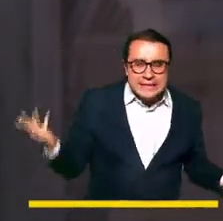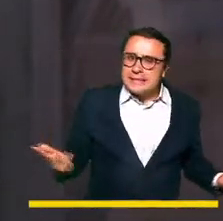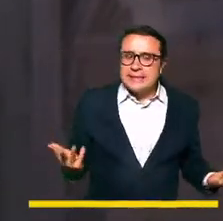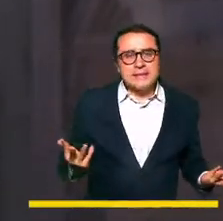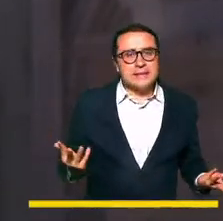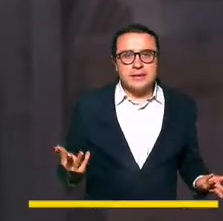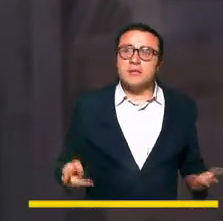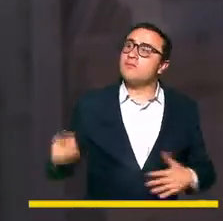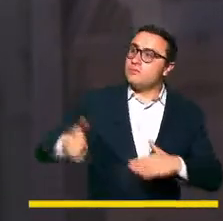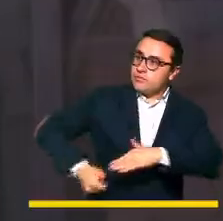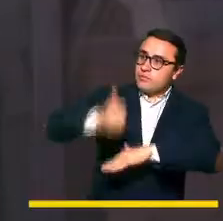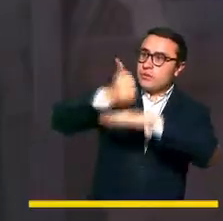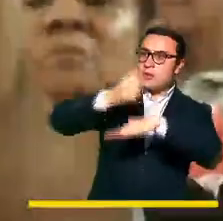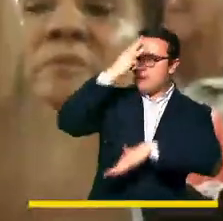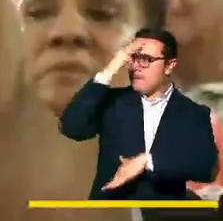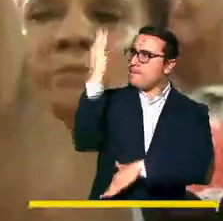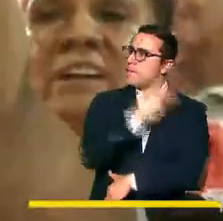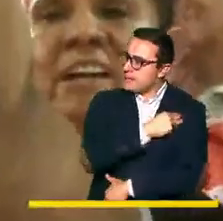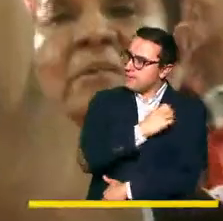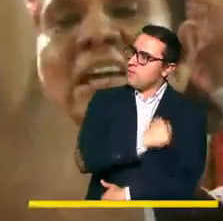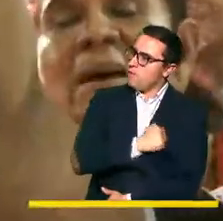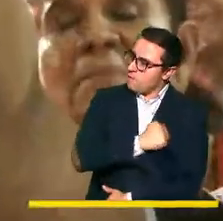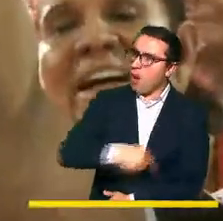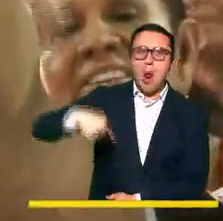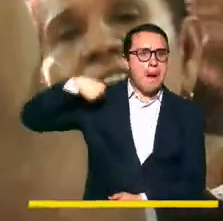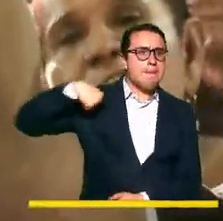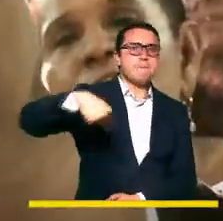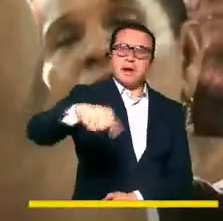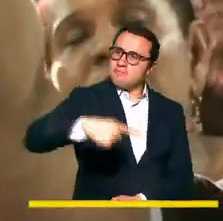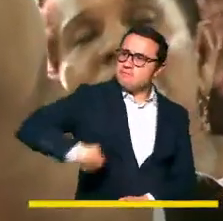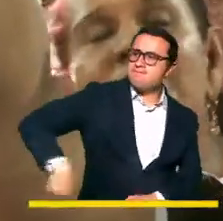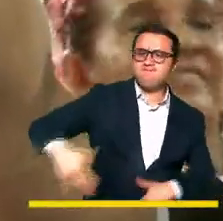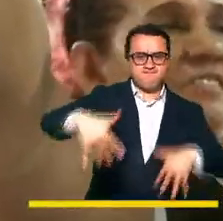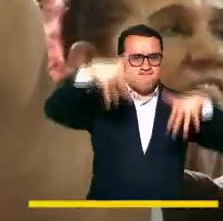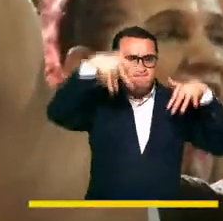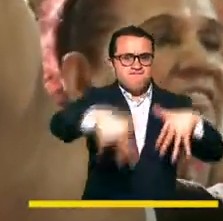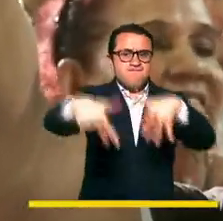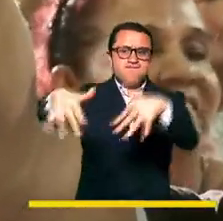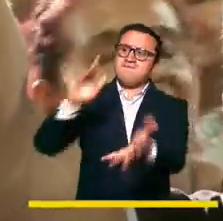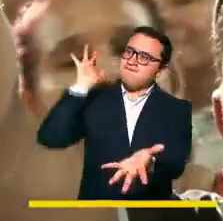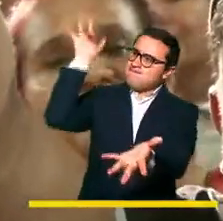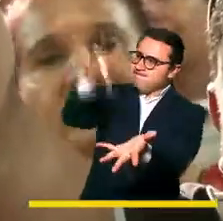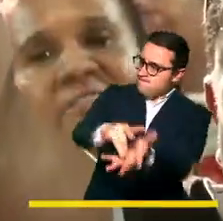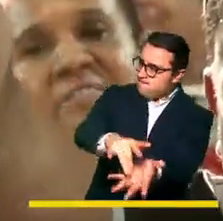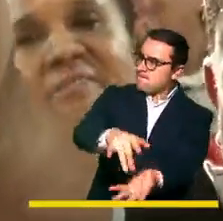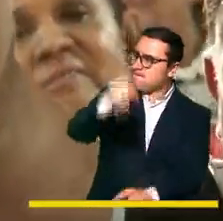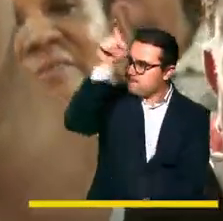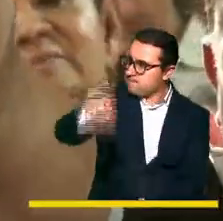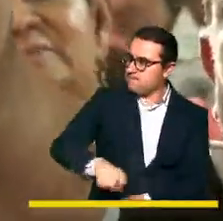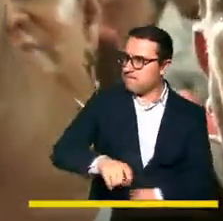Entonces, general, por favor, dé las órdenes y mueva las tropas como tiene que ser.